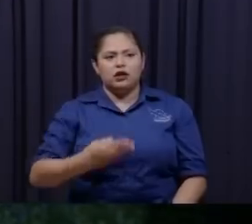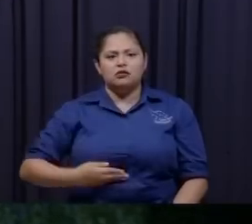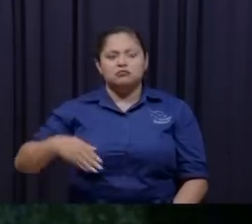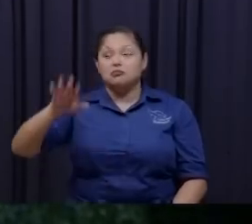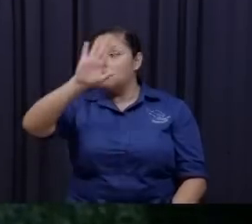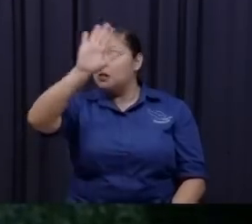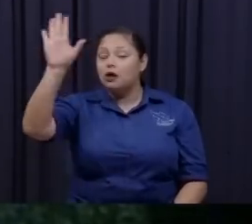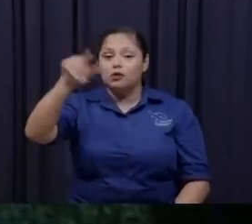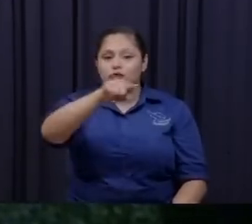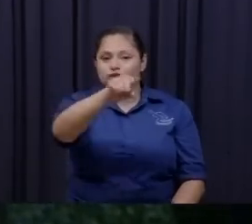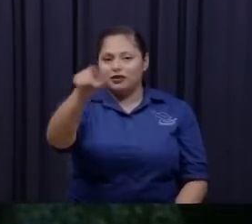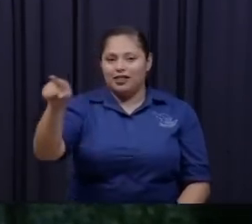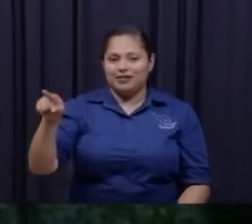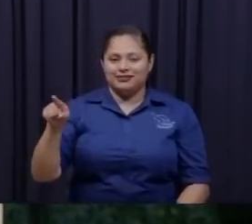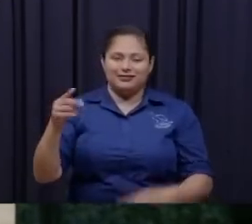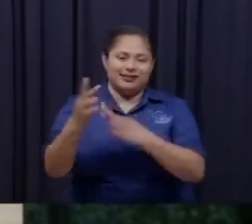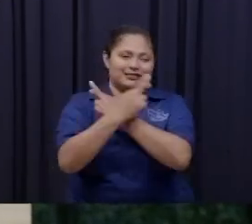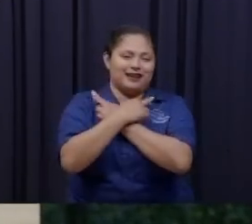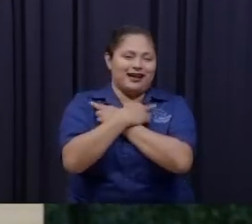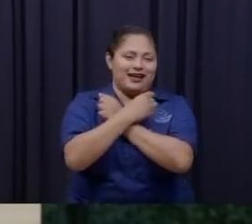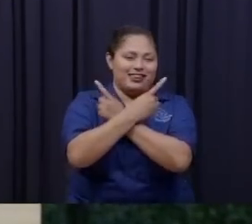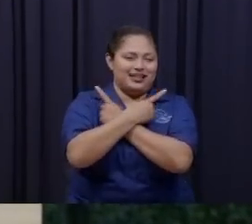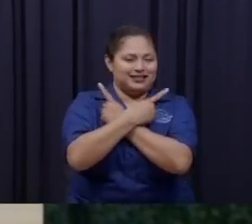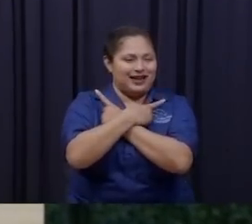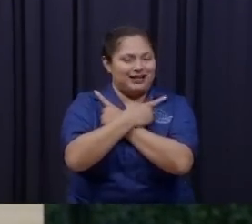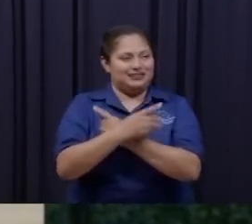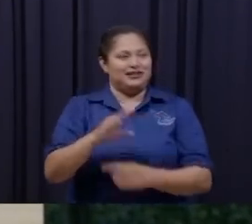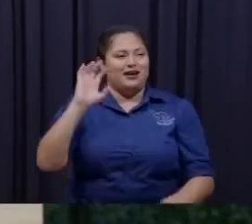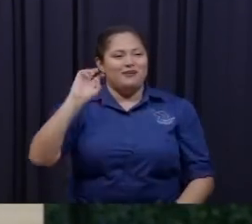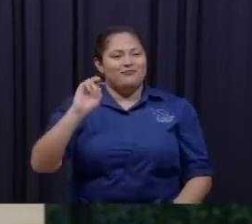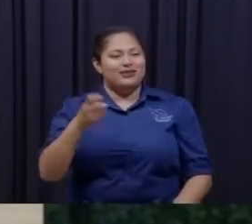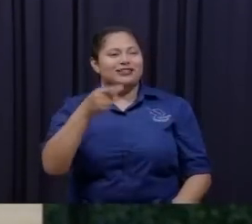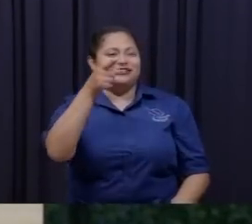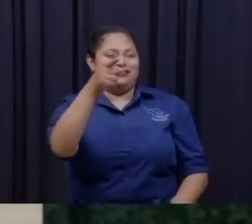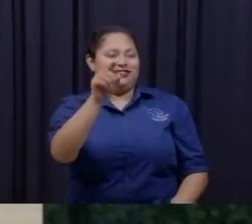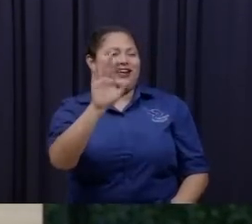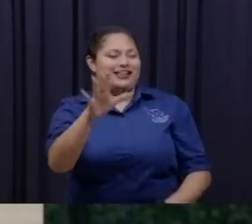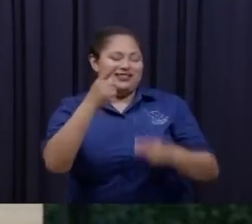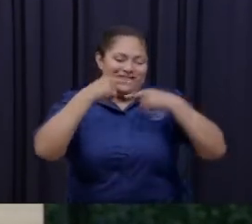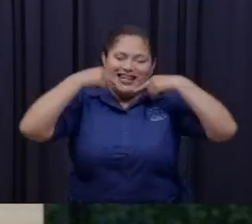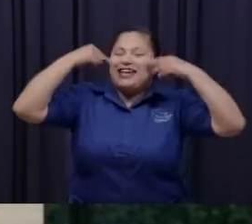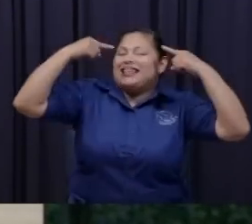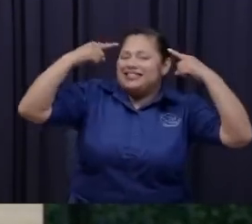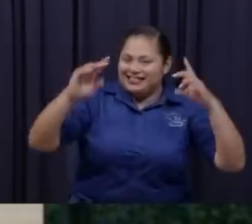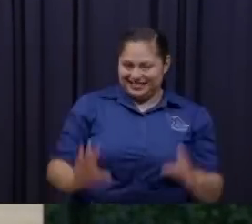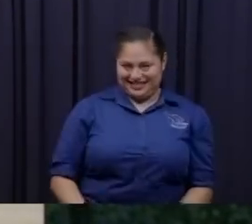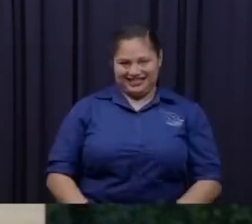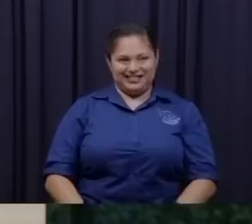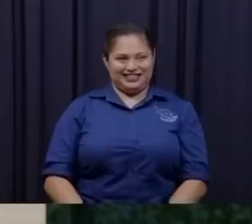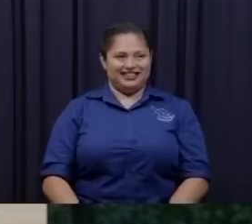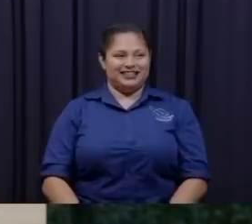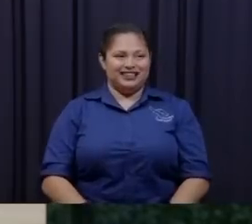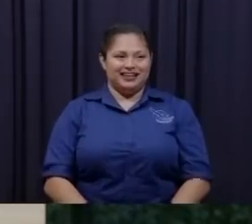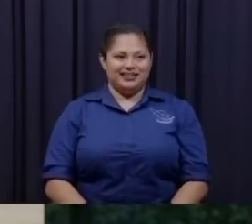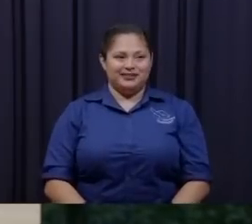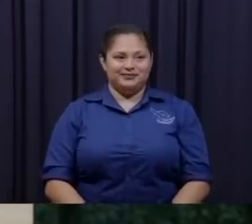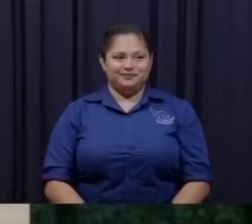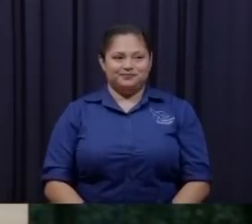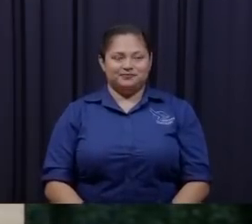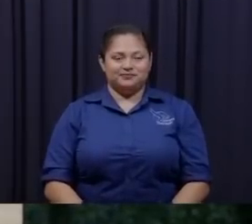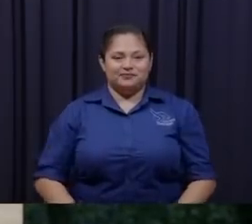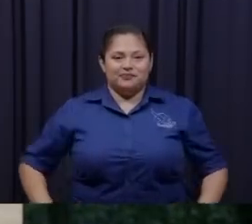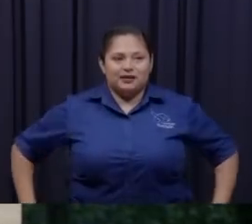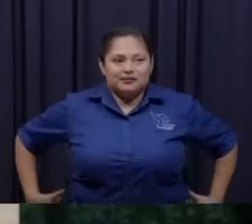ah? ¿Eh? Ah, con corazón están tan contentos. Me lo tiro con una sonrisa de 200, ¿ah? ¿Eh? Pero bueno,